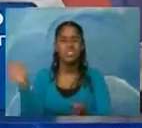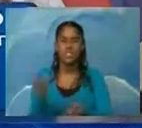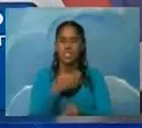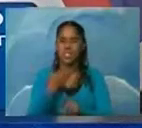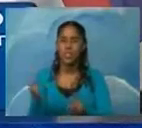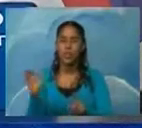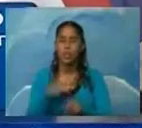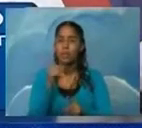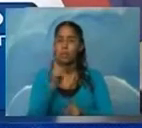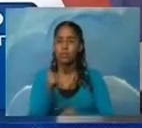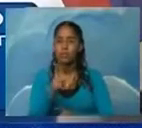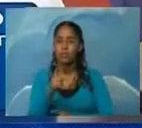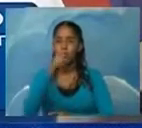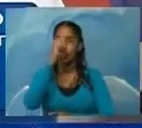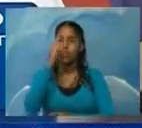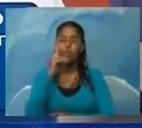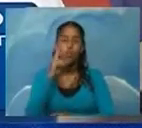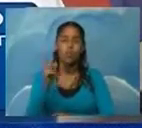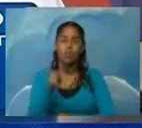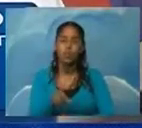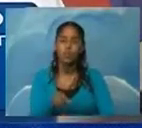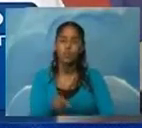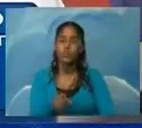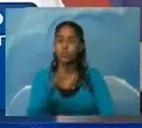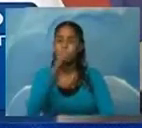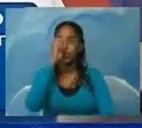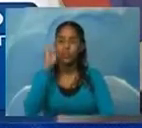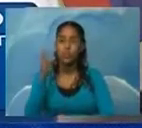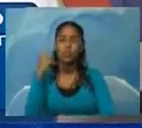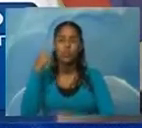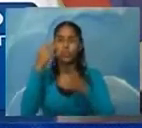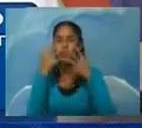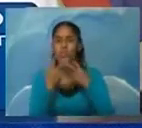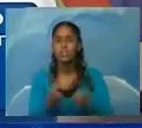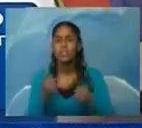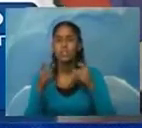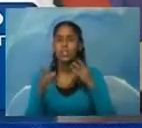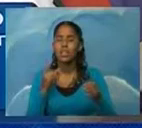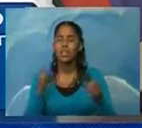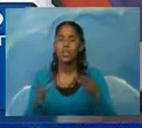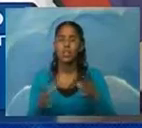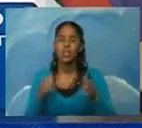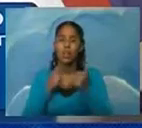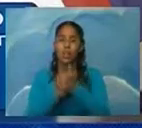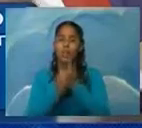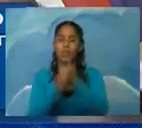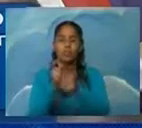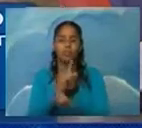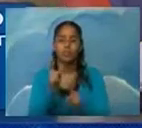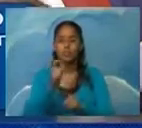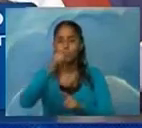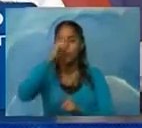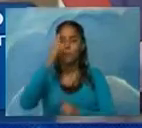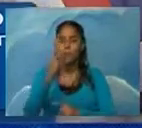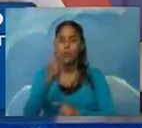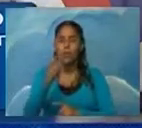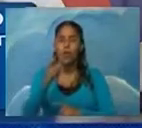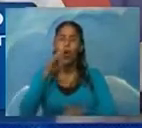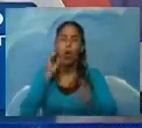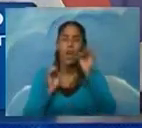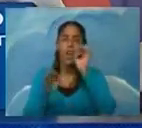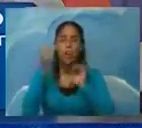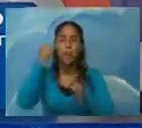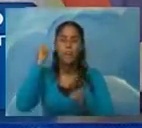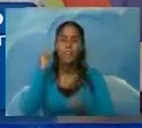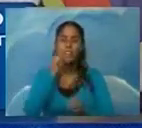quemen. No, Dios no los eligió a ustedes para la tristeza y el dolor y las persecuciones. Dios los eligió para